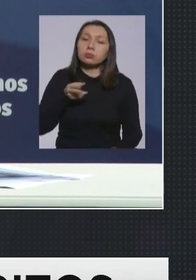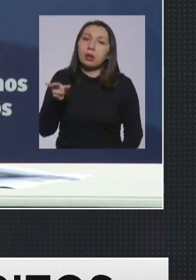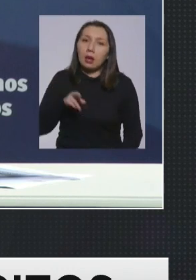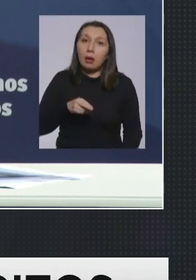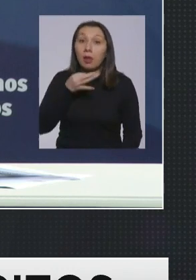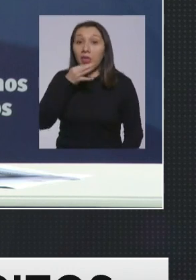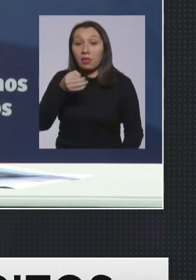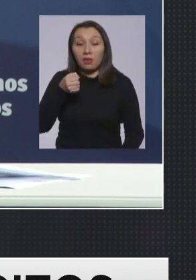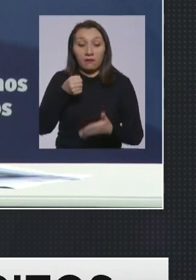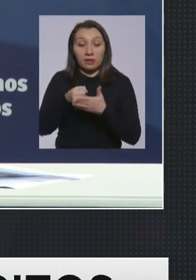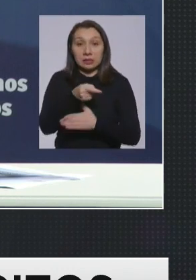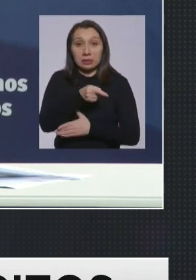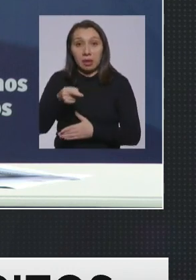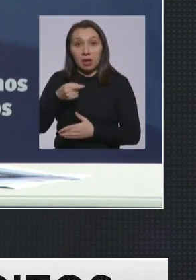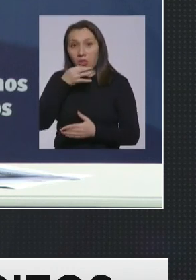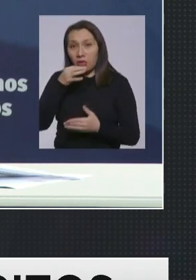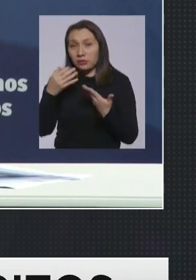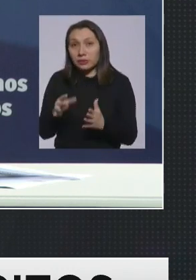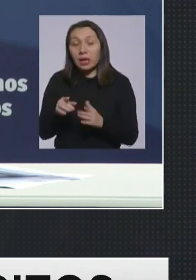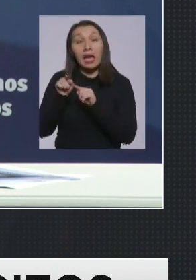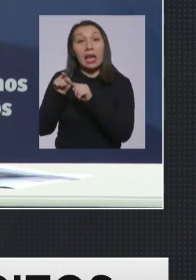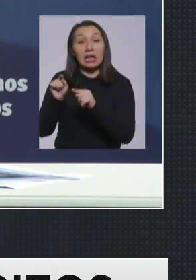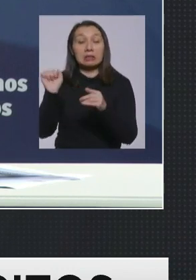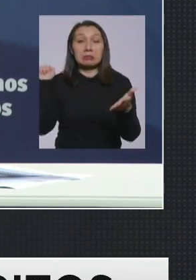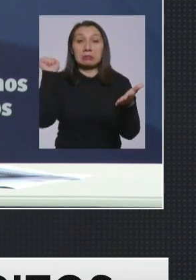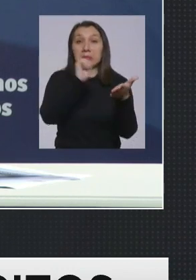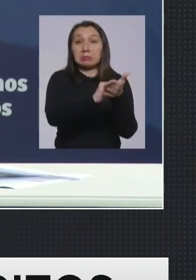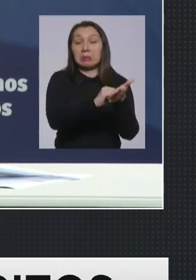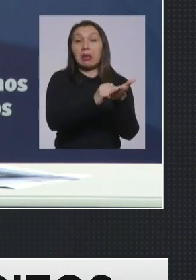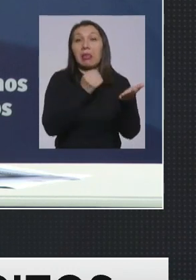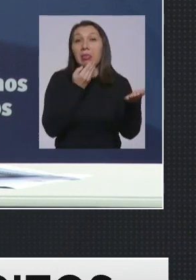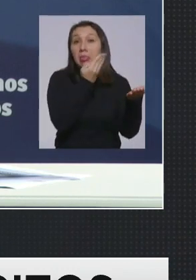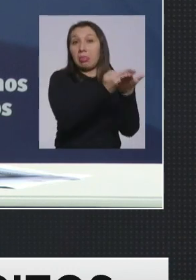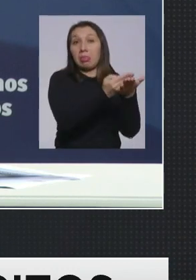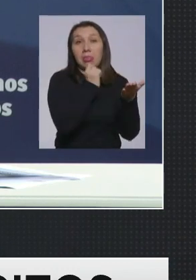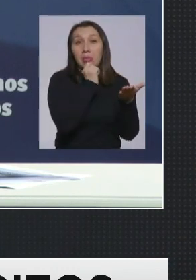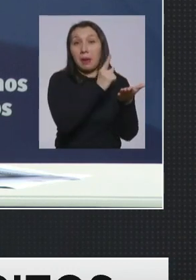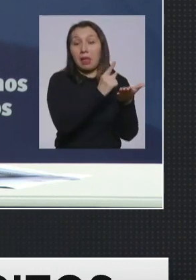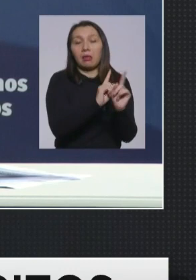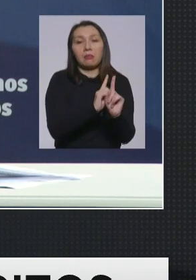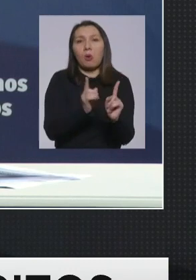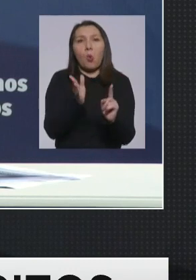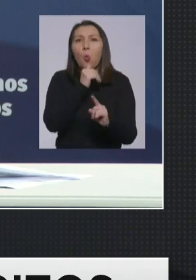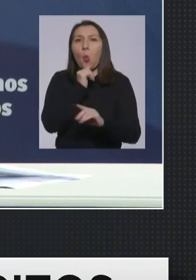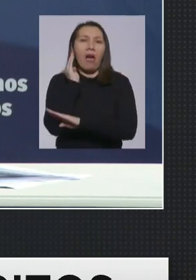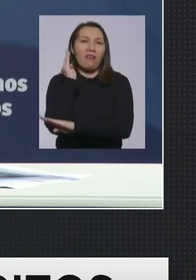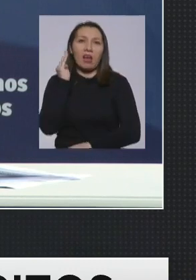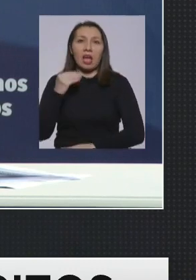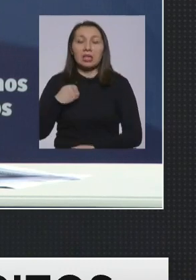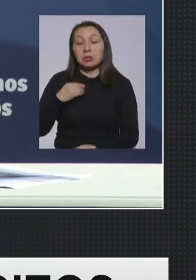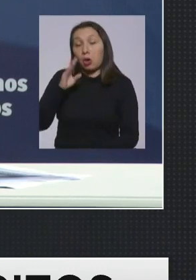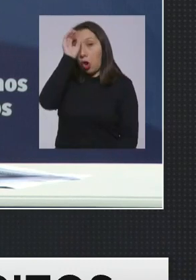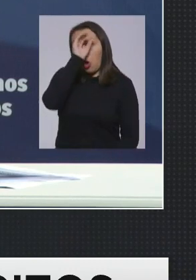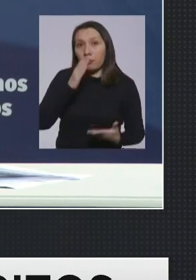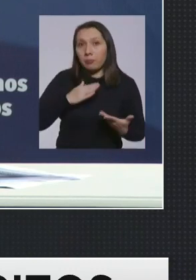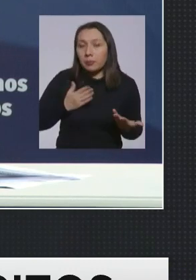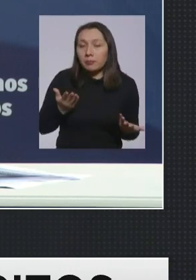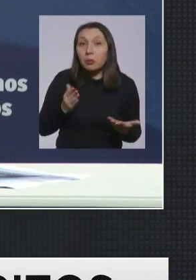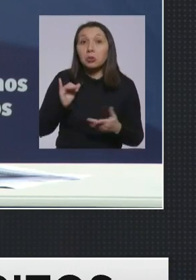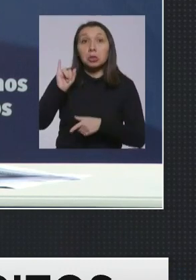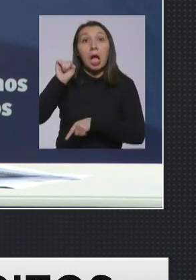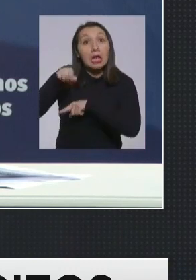durante el fin de semana que esta querella en nuestra opinión no tiene fundamento el hecho que sea